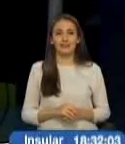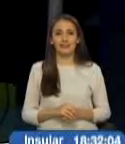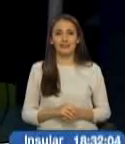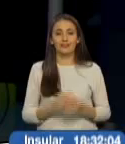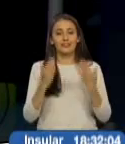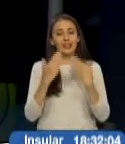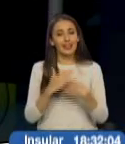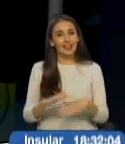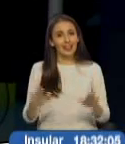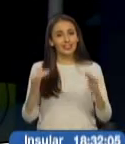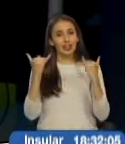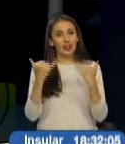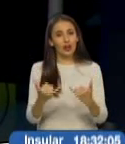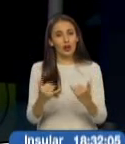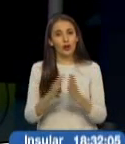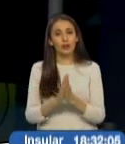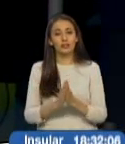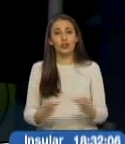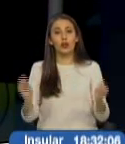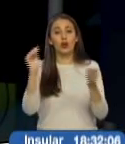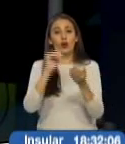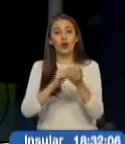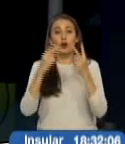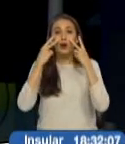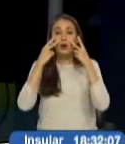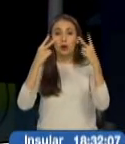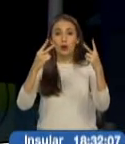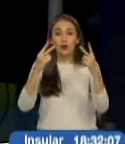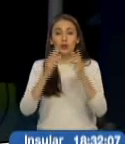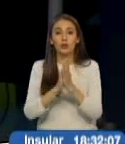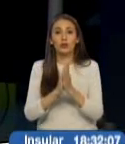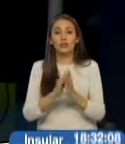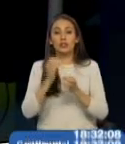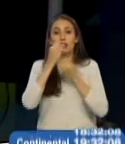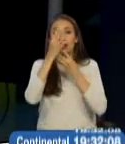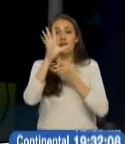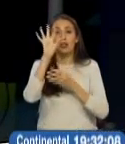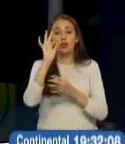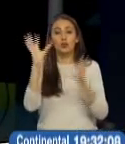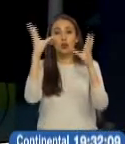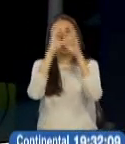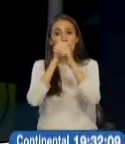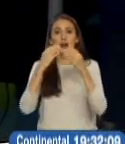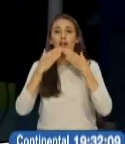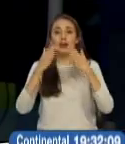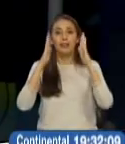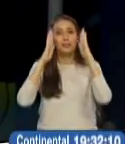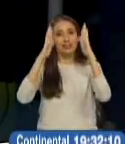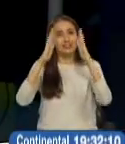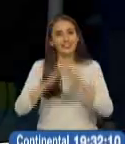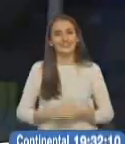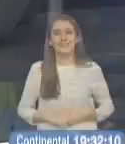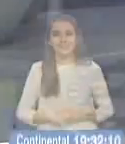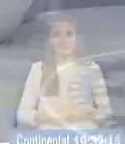Bien, eso es todo por el momento. Nos volveremos a reencontrar con más información a las 21 horas. Gracias por su atención.